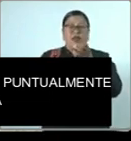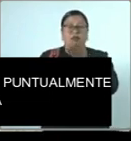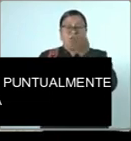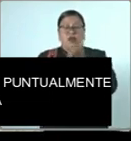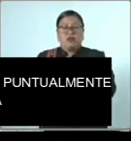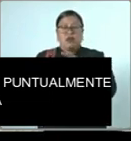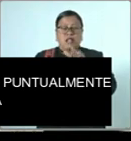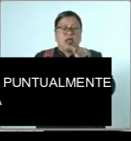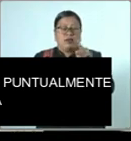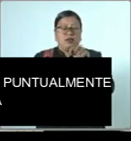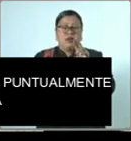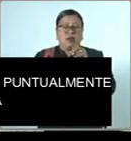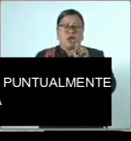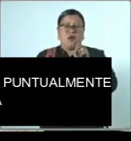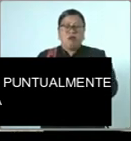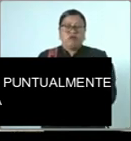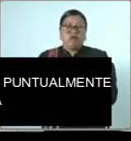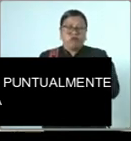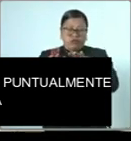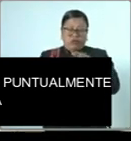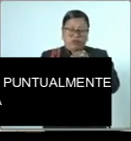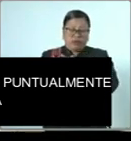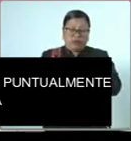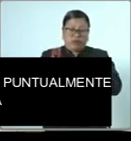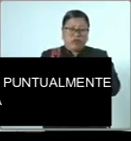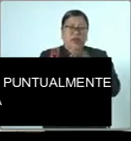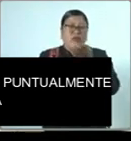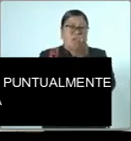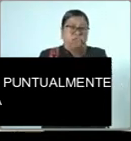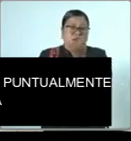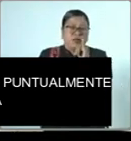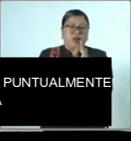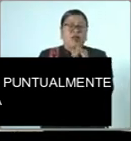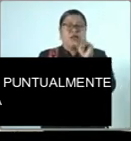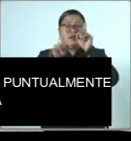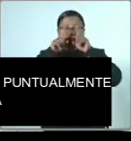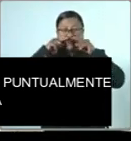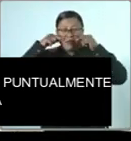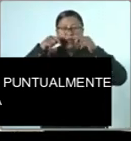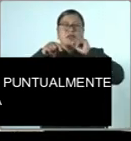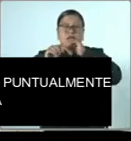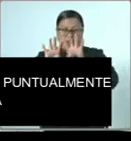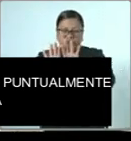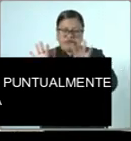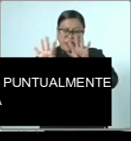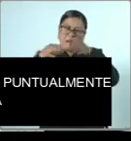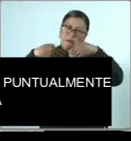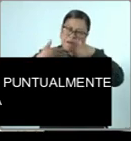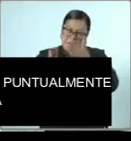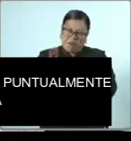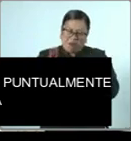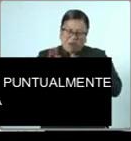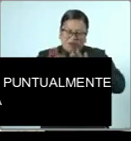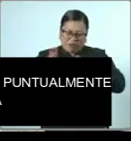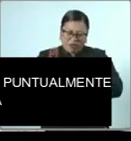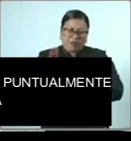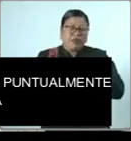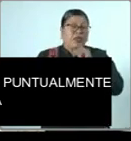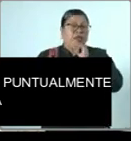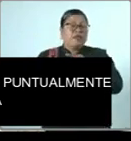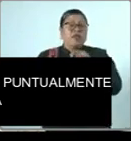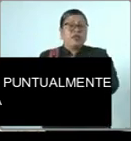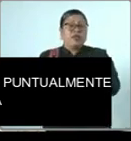Lázaro Cárdenas se inundó. En el Istmo de Tehuantepec, un preescolar Emiliano Zapata se colapsó la barda también. Y en el Istmo de Tehuantepec,